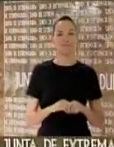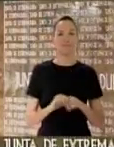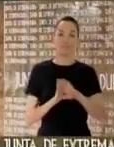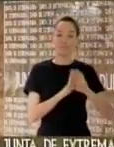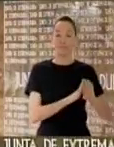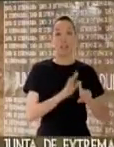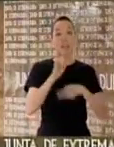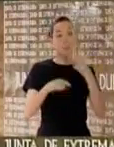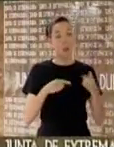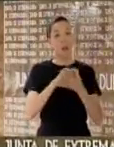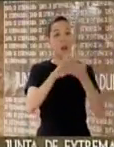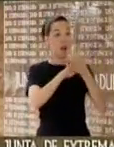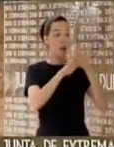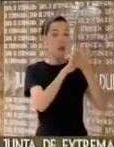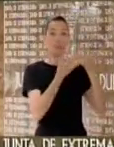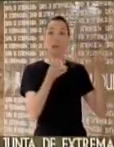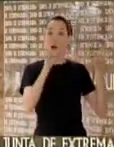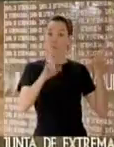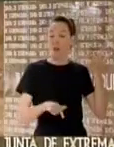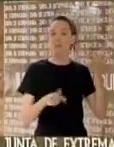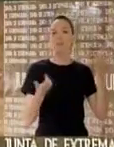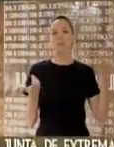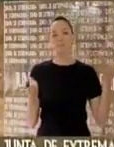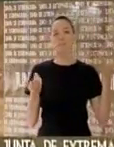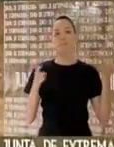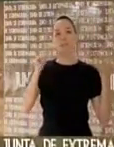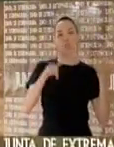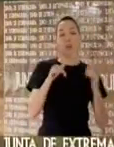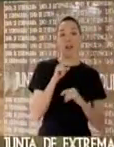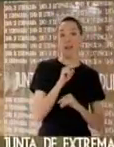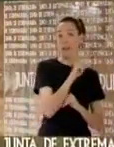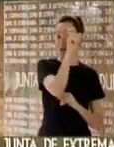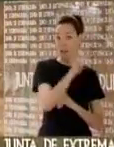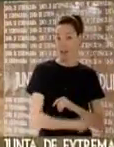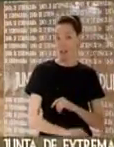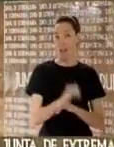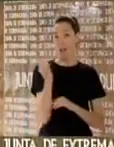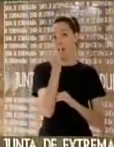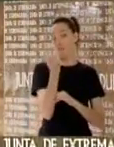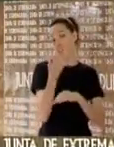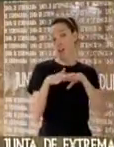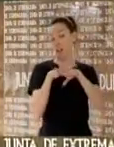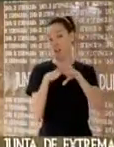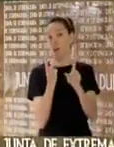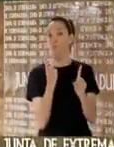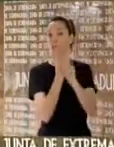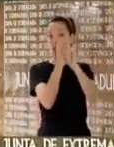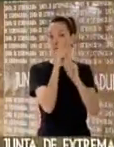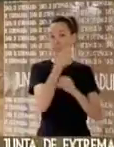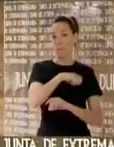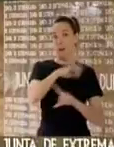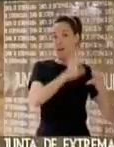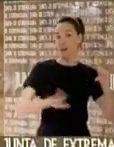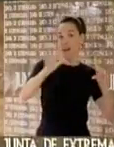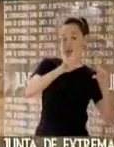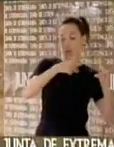estado hablando de lo que hoy, tanto a él como jefe de la oposición en España, como a mí como un presidente autonómico,